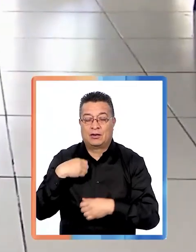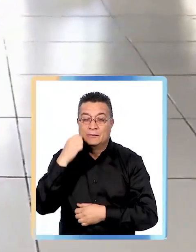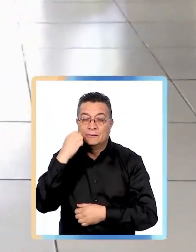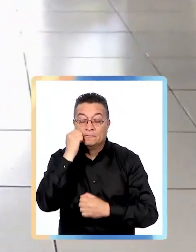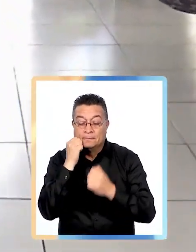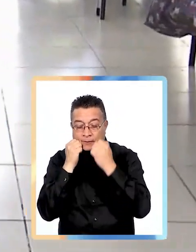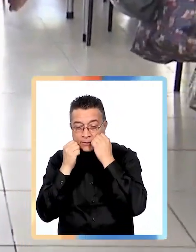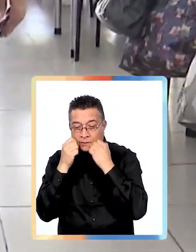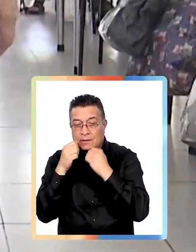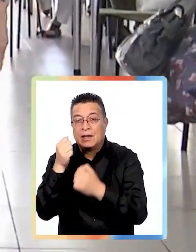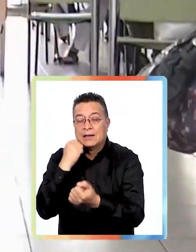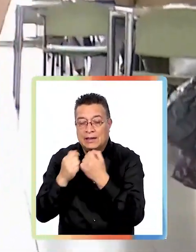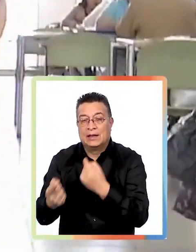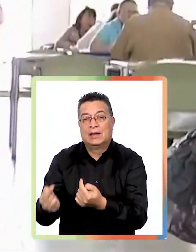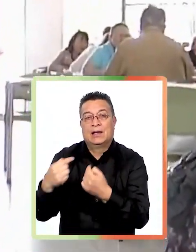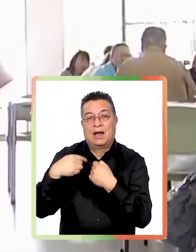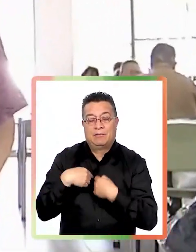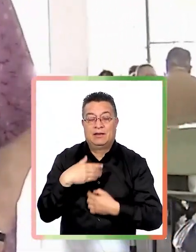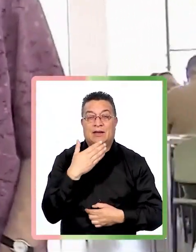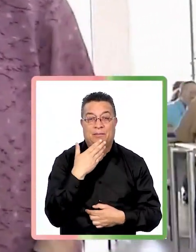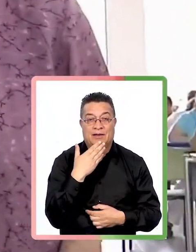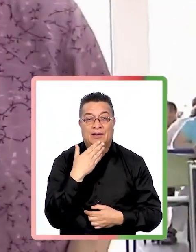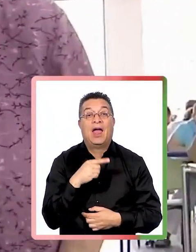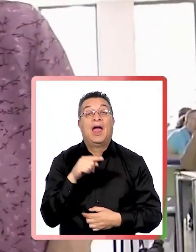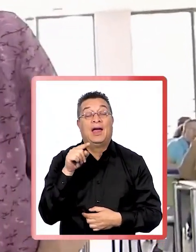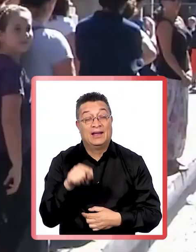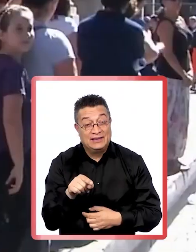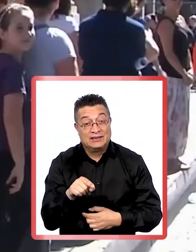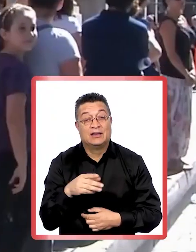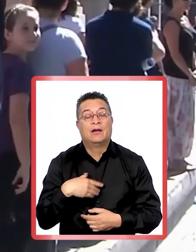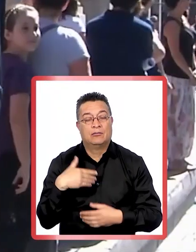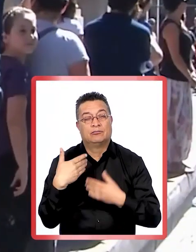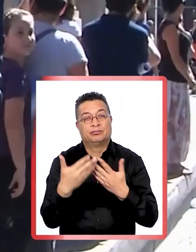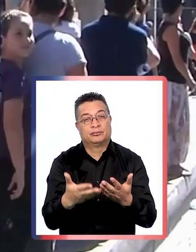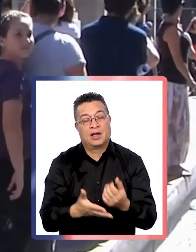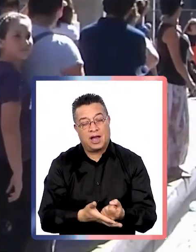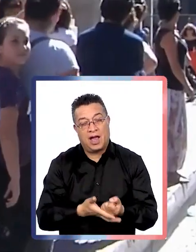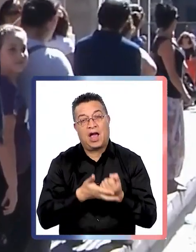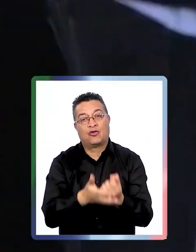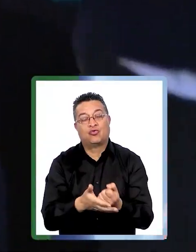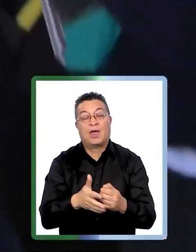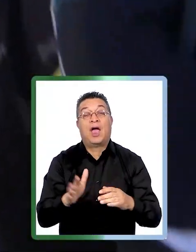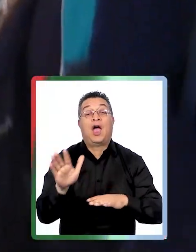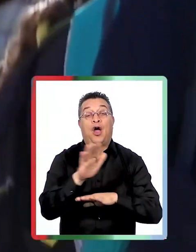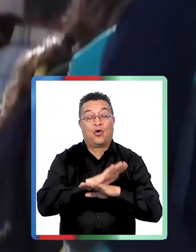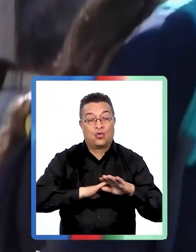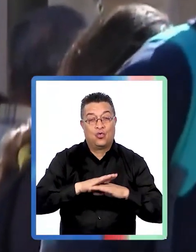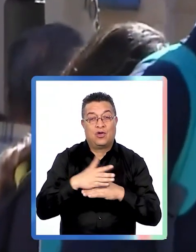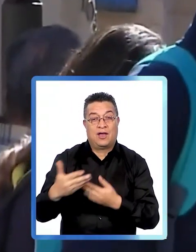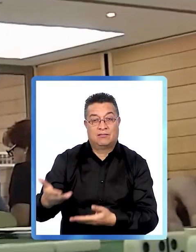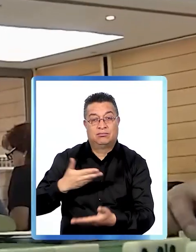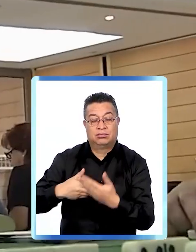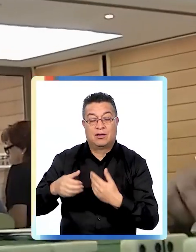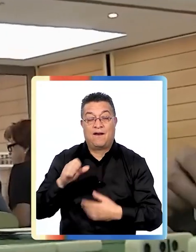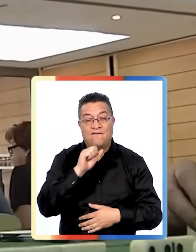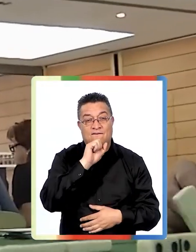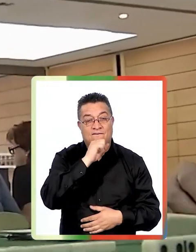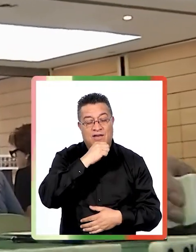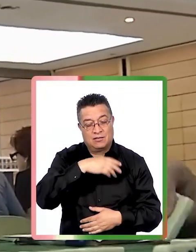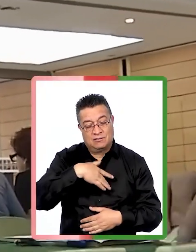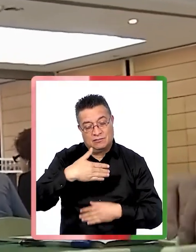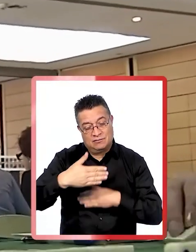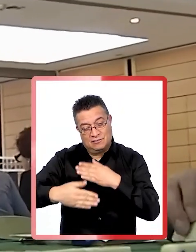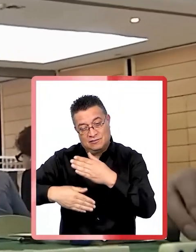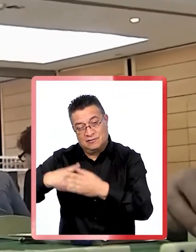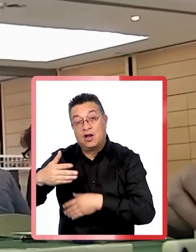la que tú quieres y que te quieres y que van a contribuir a cuidarte en la medida que tú